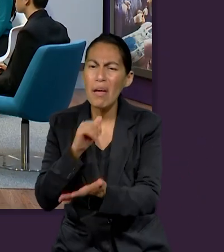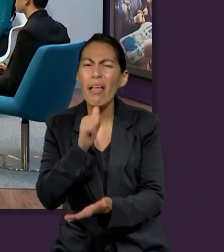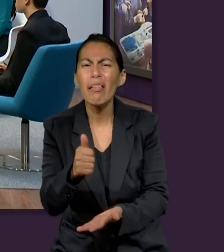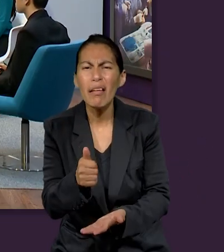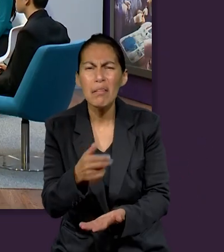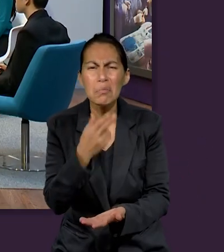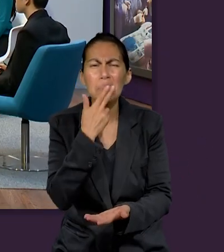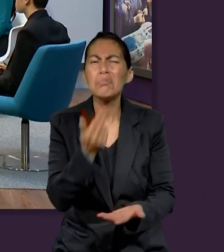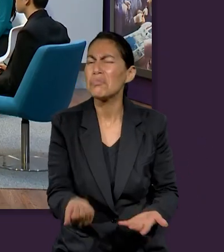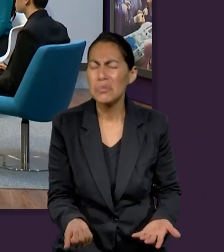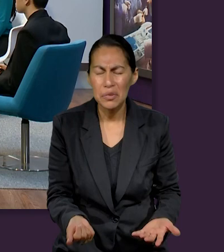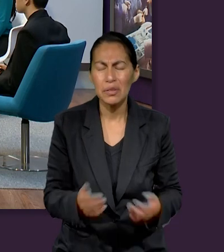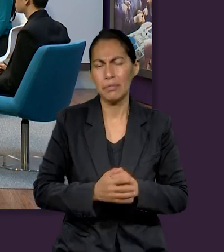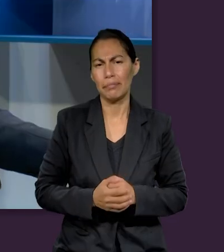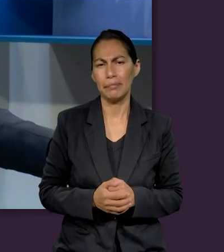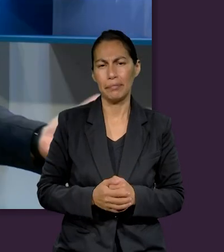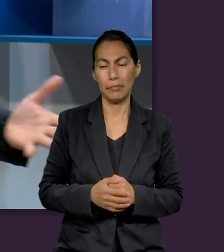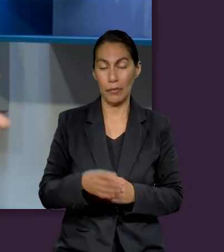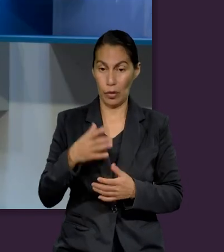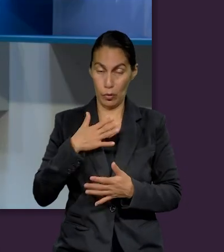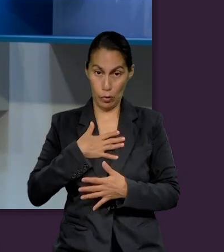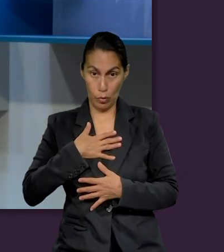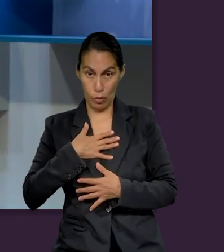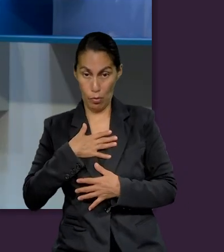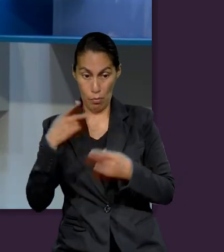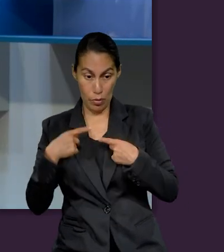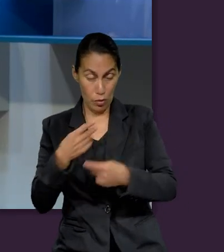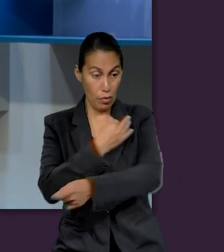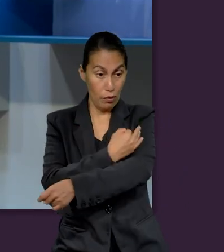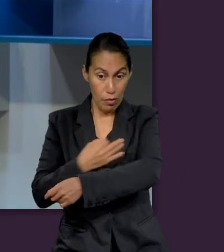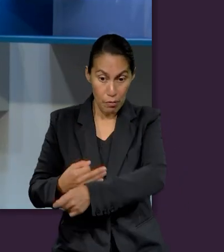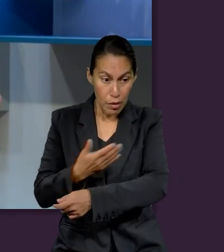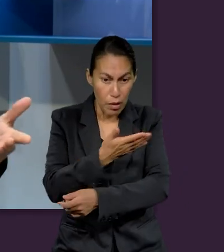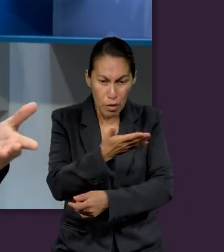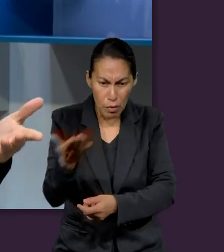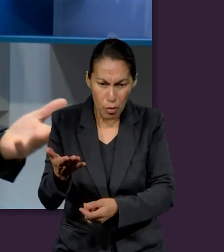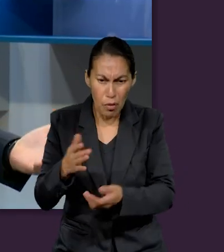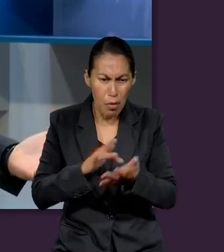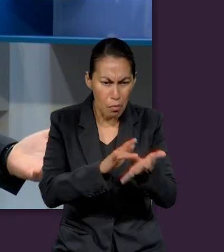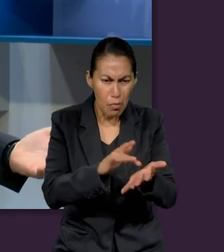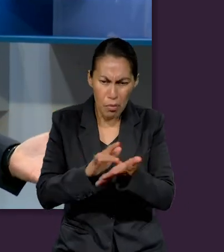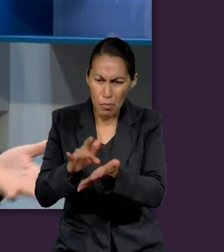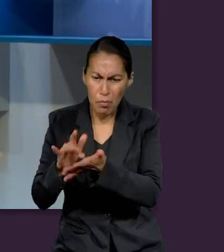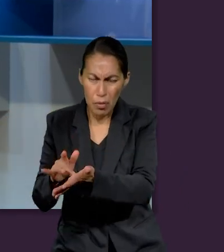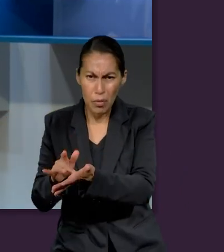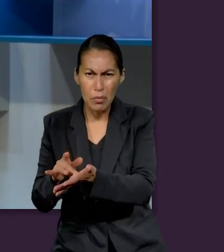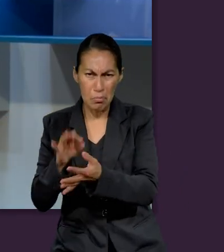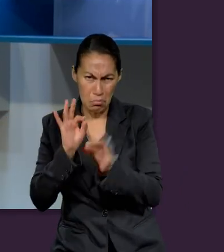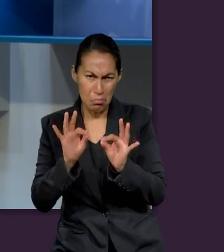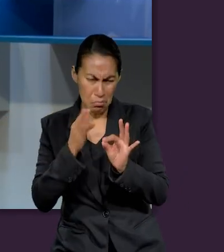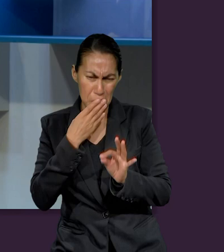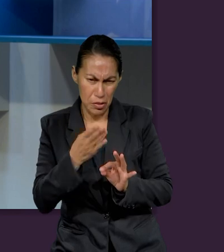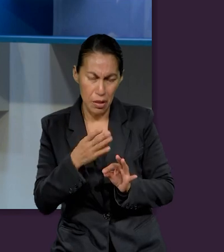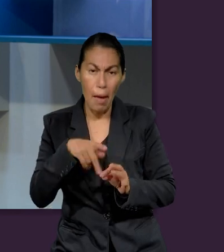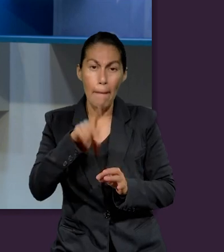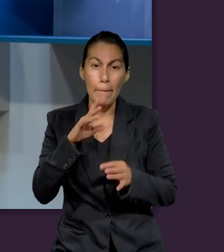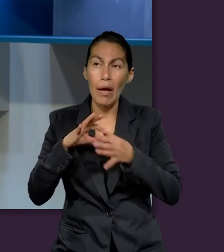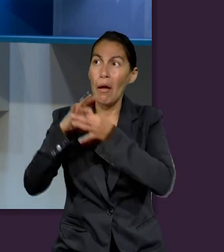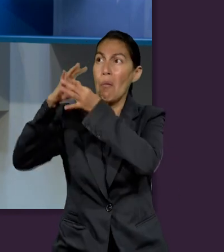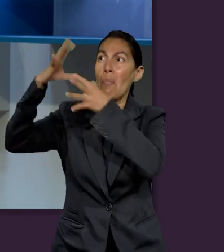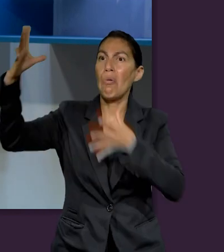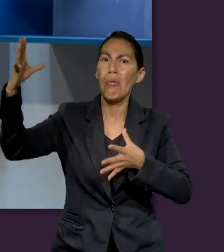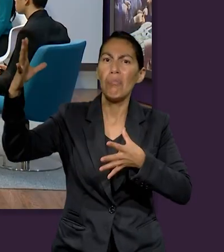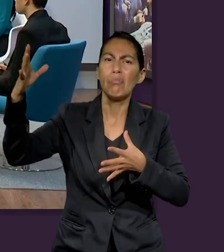acumular y dejar a nuestras ovejas bien cuidadas si al final nos olvidamos de lo más importante que son las cosas